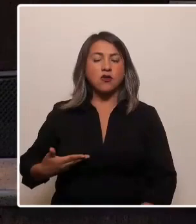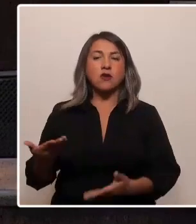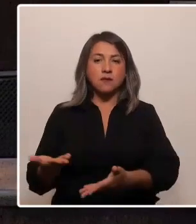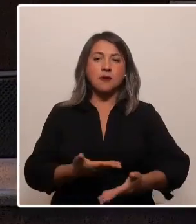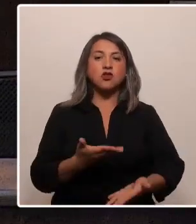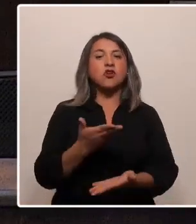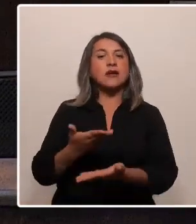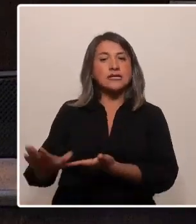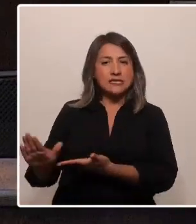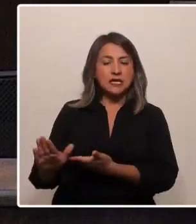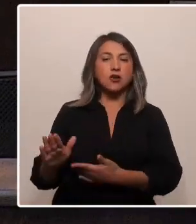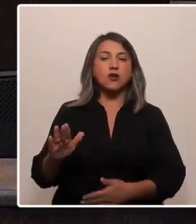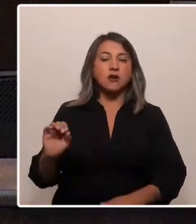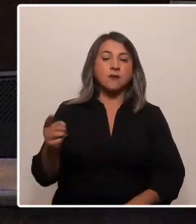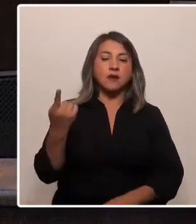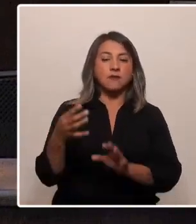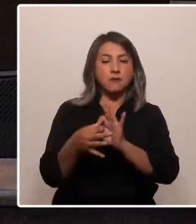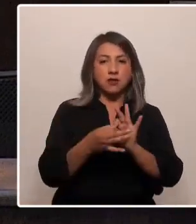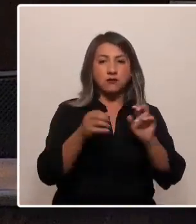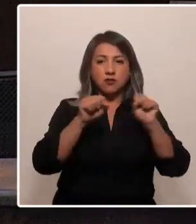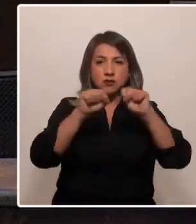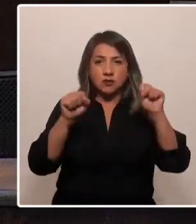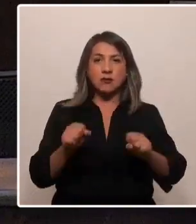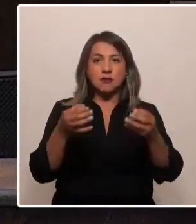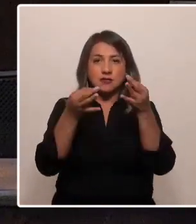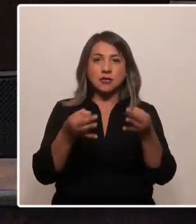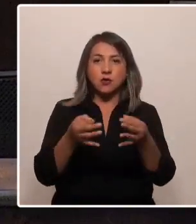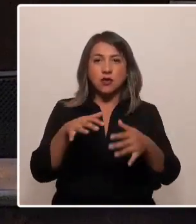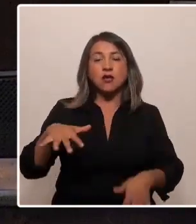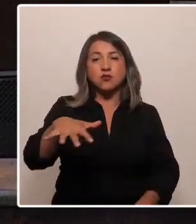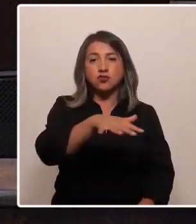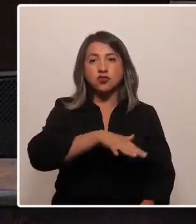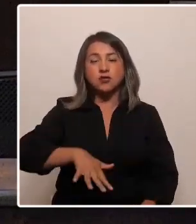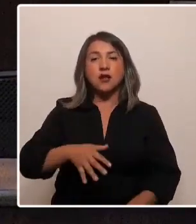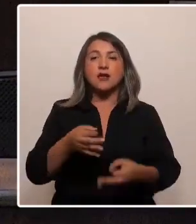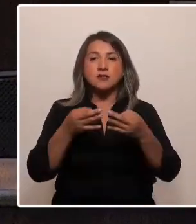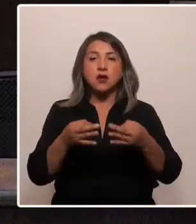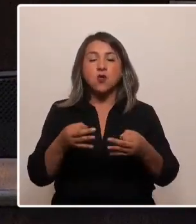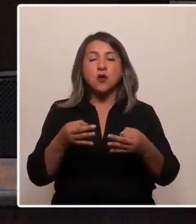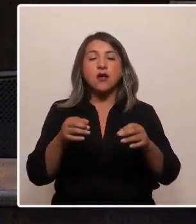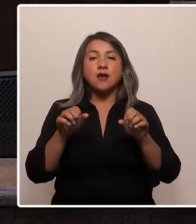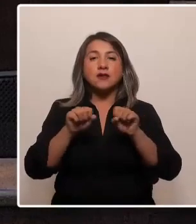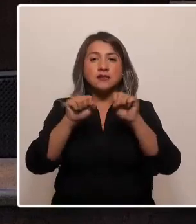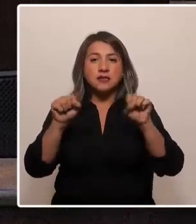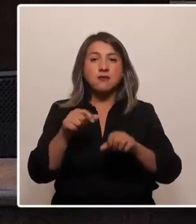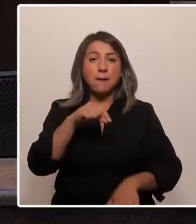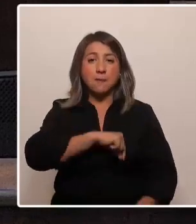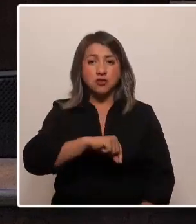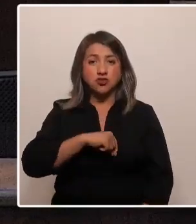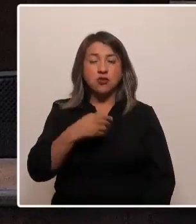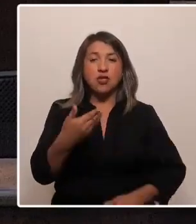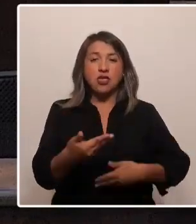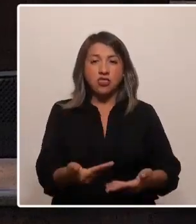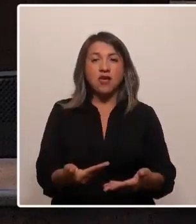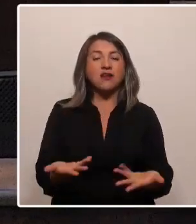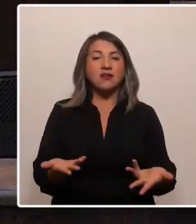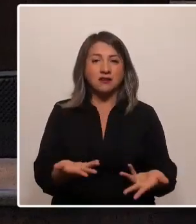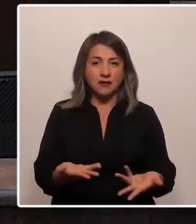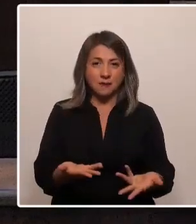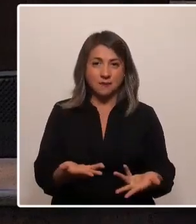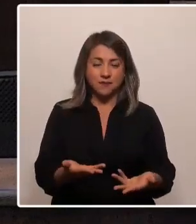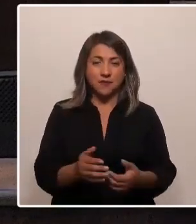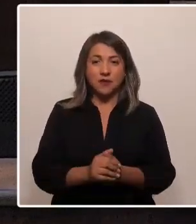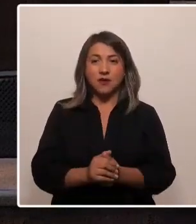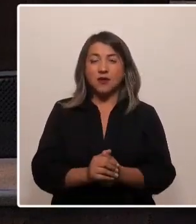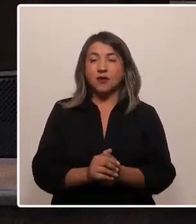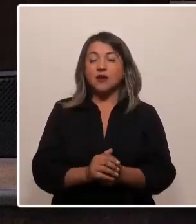por, primero, el sistema de seguridad social garantizará un sistema de pensiones que establezca prestaciones definidas, nos dice.